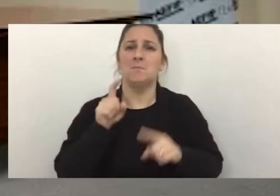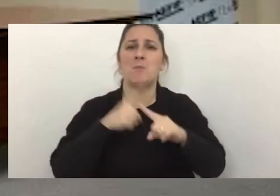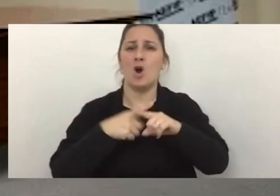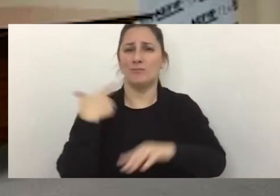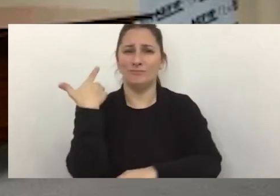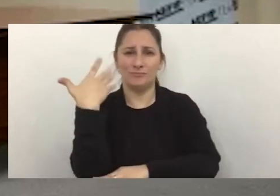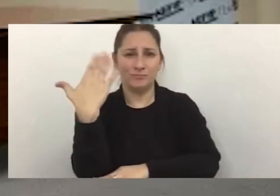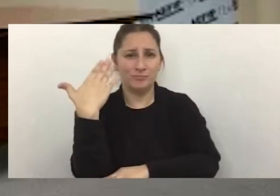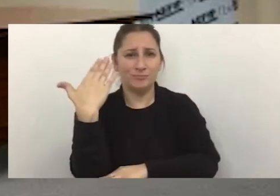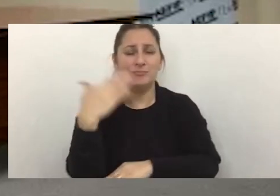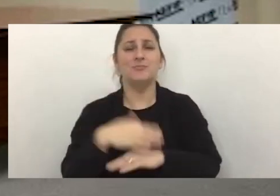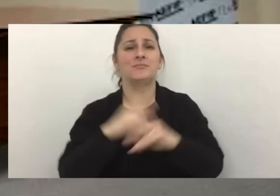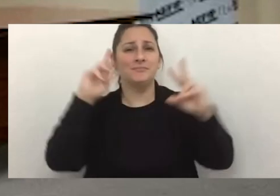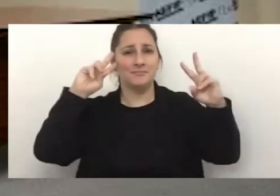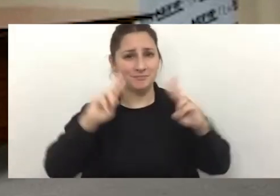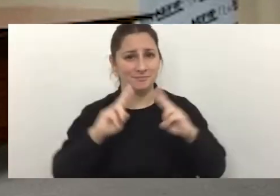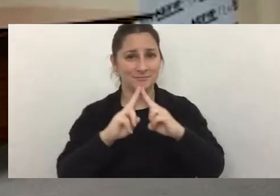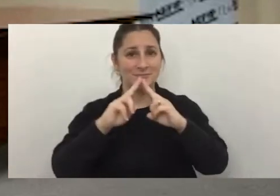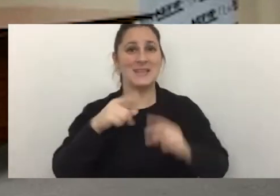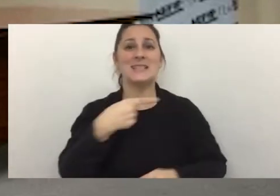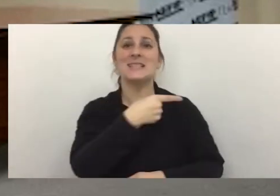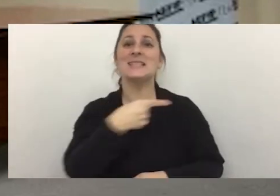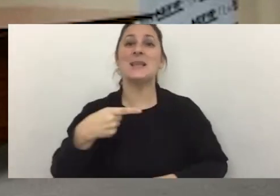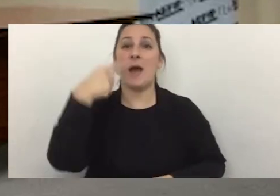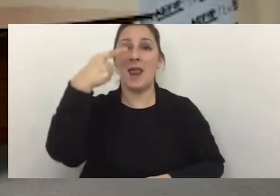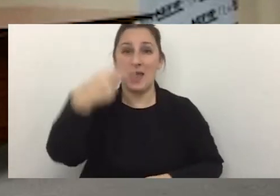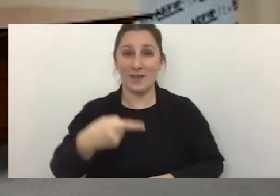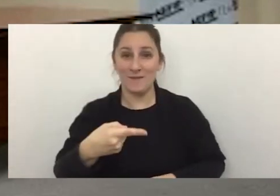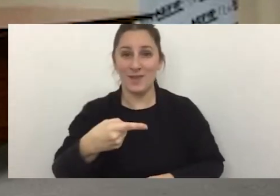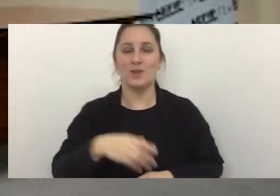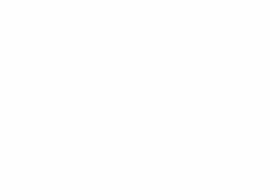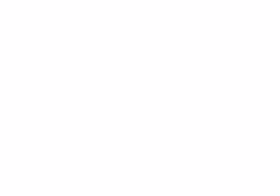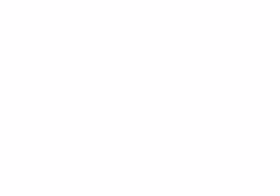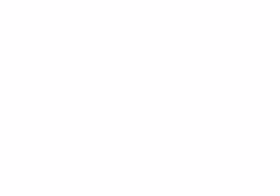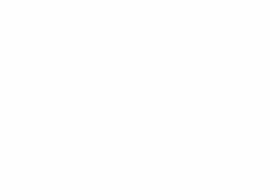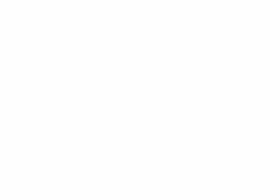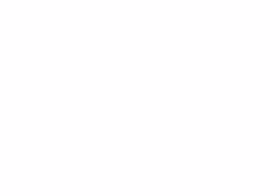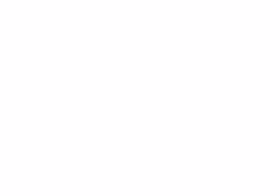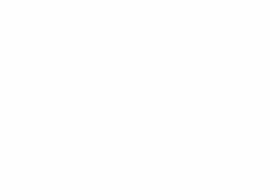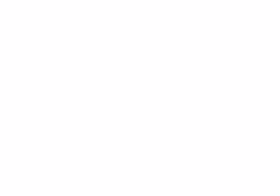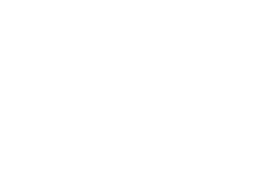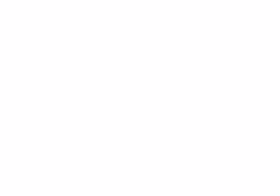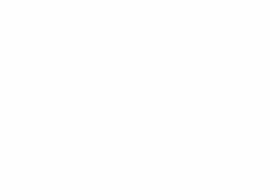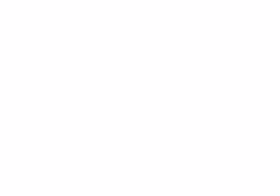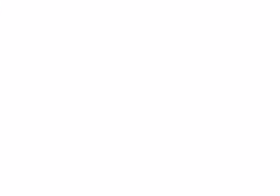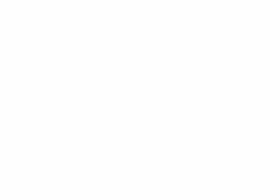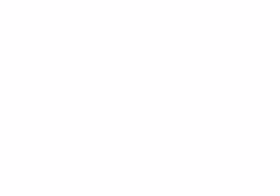seguimos viendo la semana que viene. Sí, como no. Compañero. El jueves que viene voy a estar aquí.